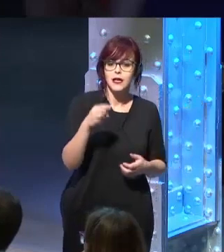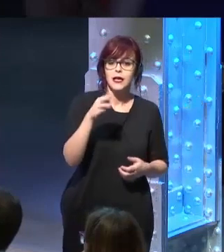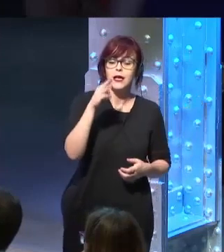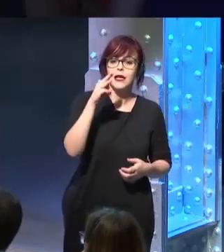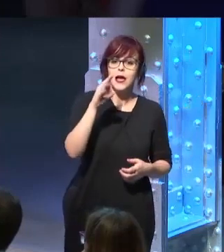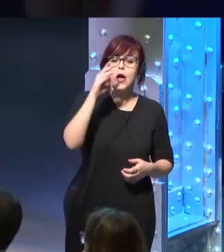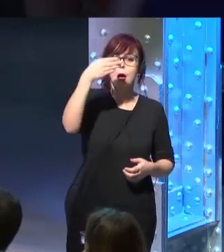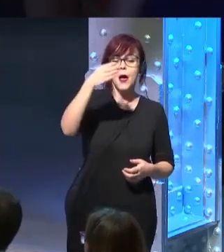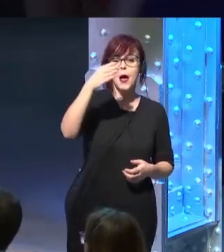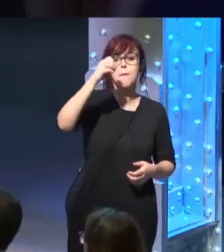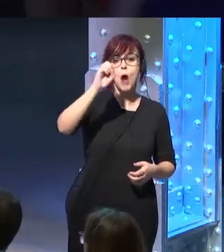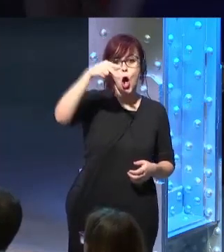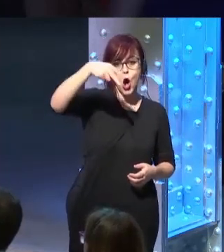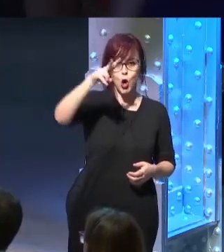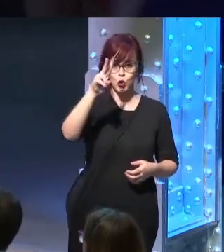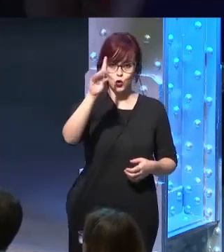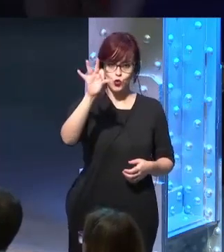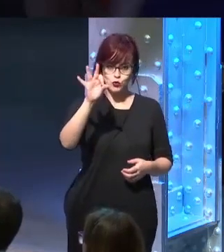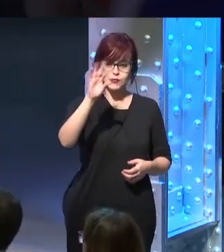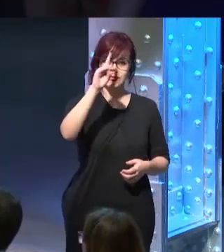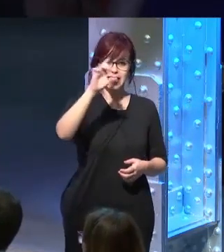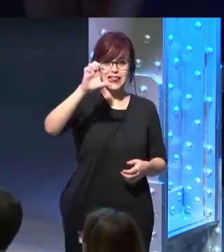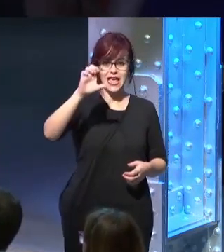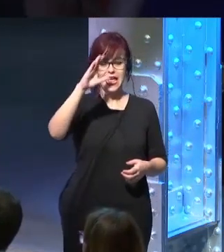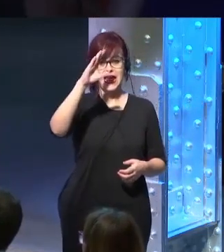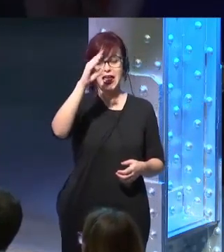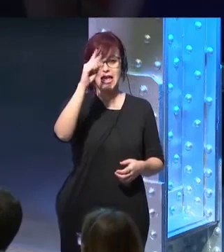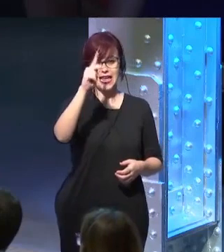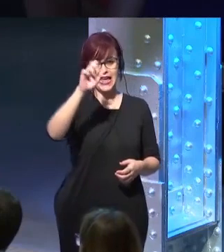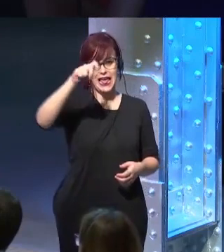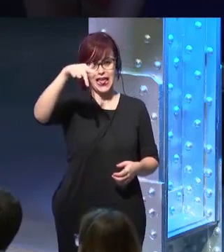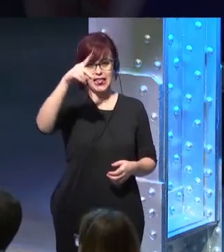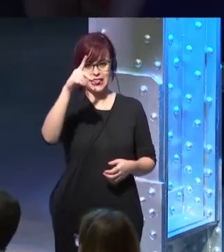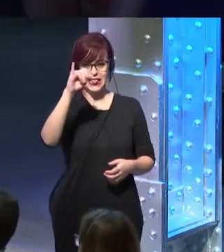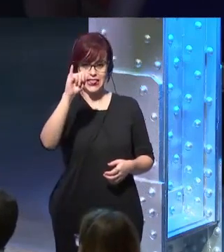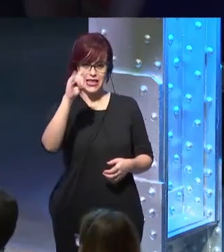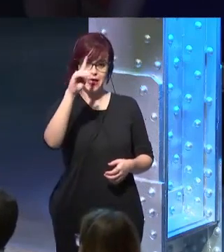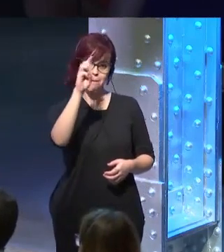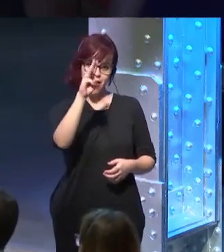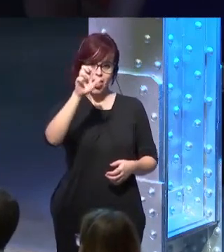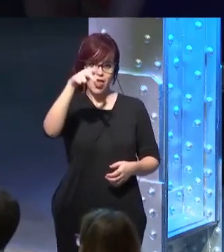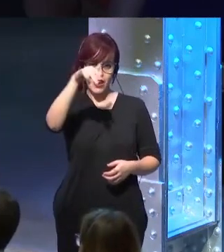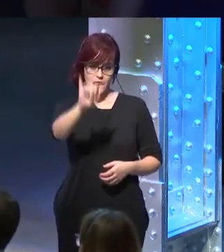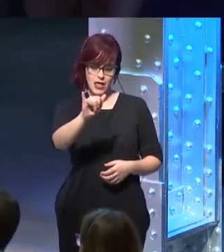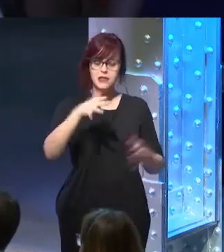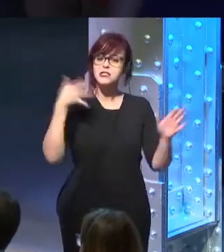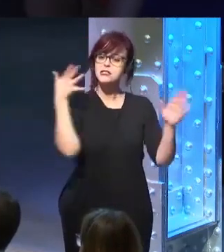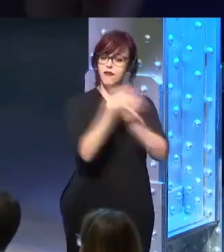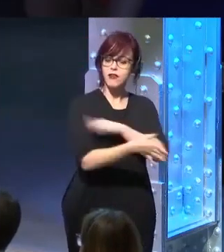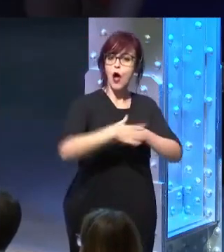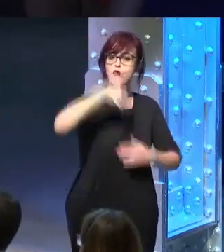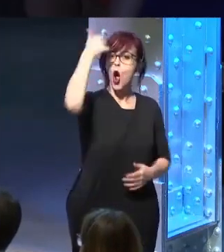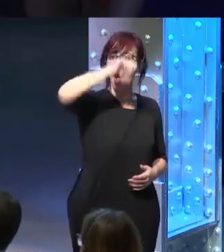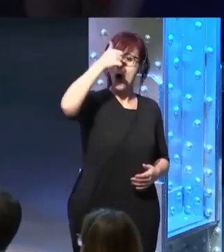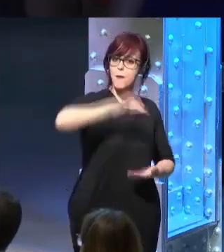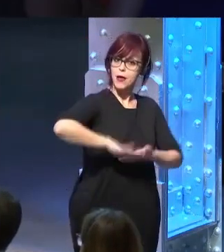decendi peritus, lo que significa un buen hombre con capacidad de hablar en público.